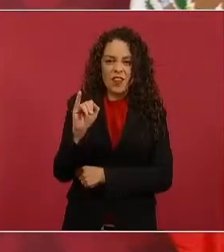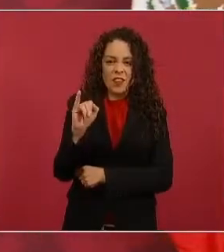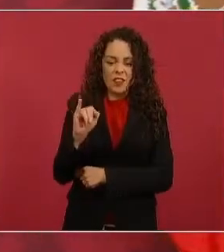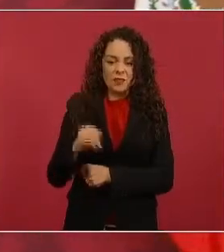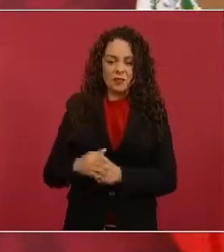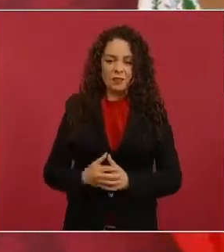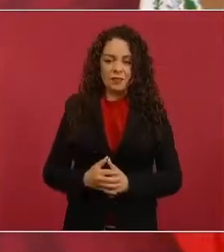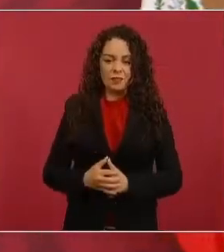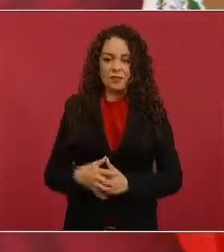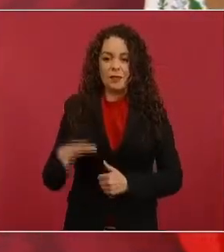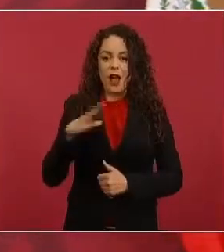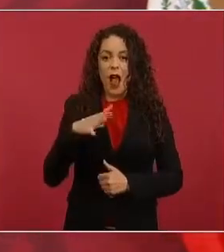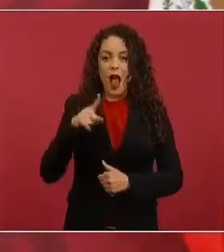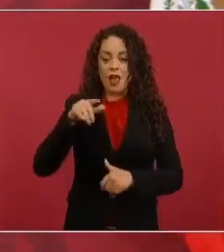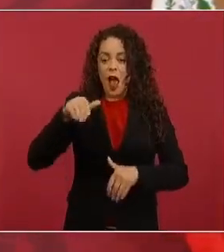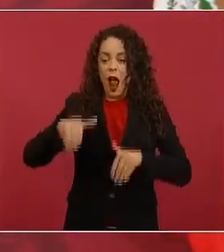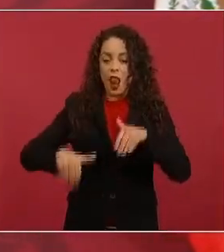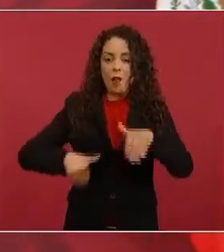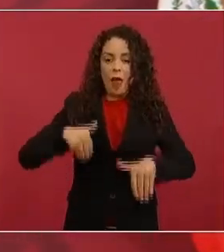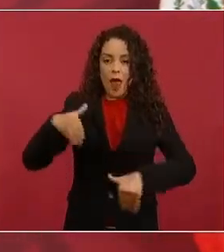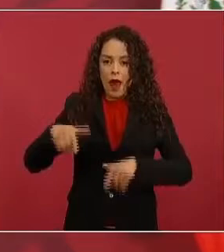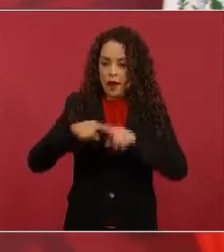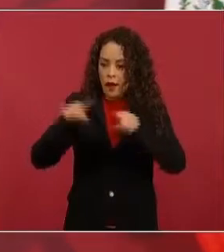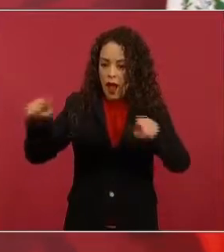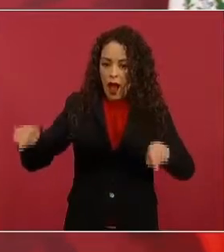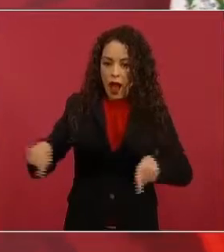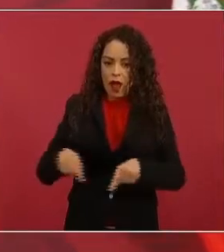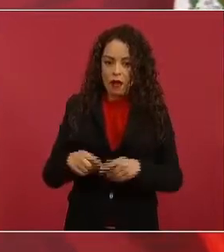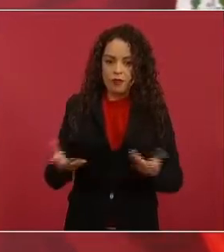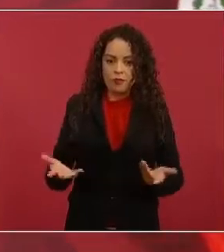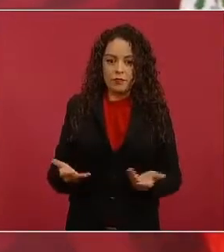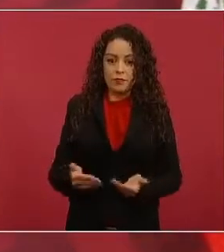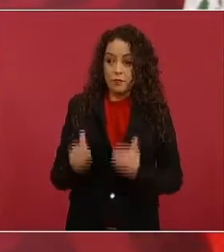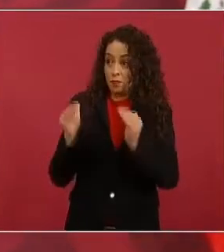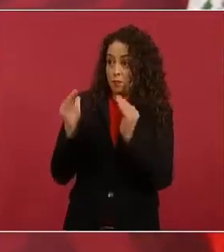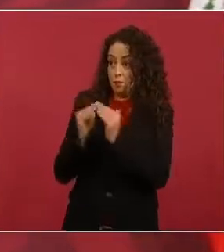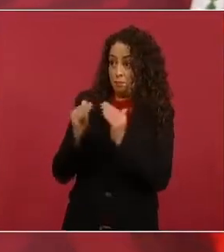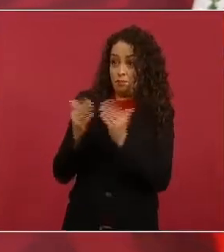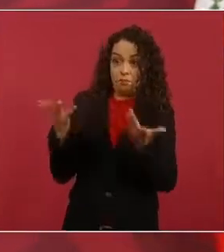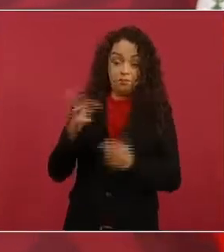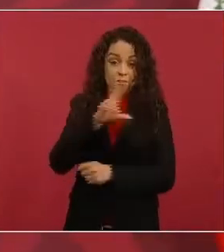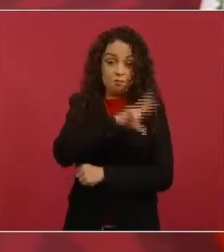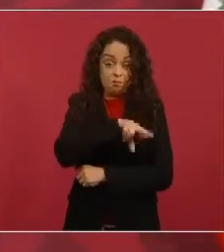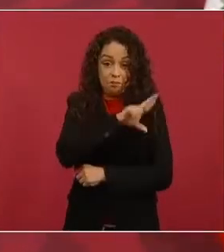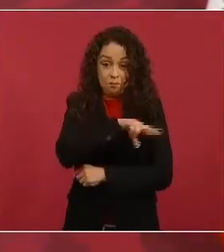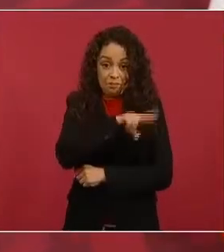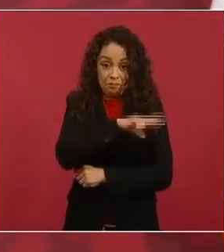Que tiene una alberca, pues una casa rentada.